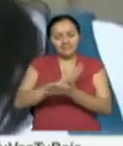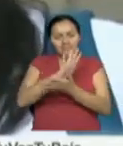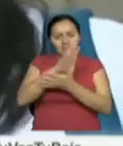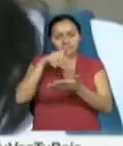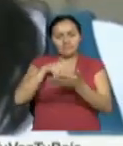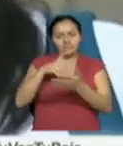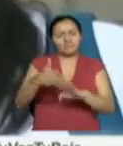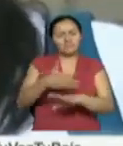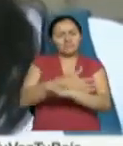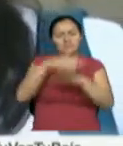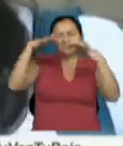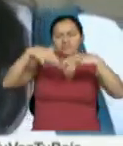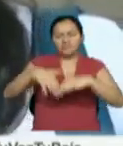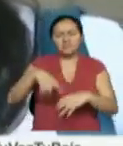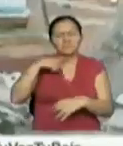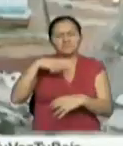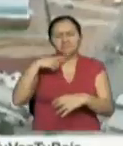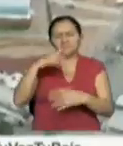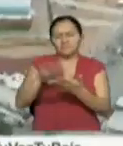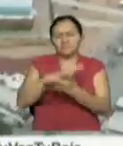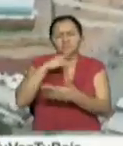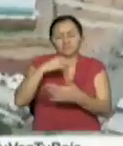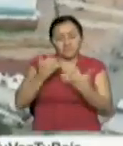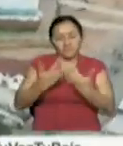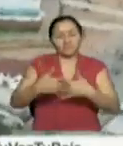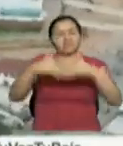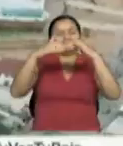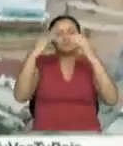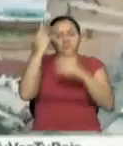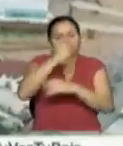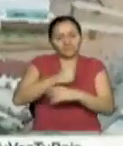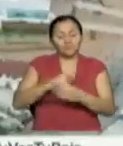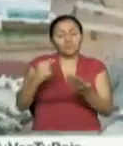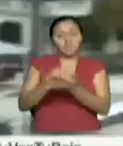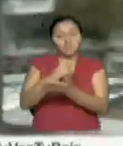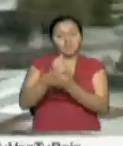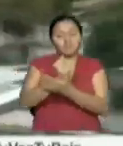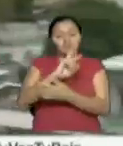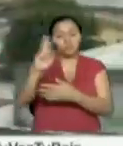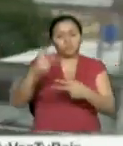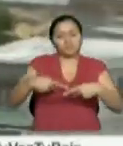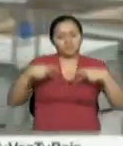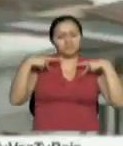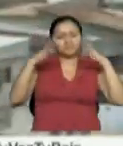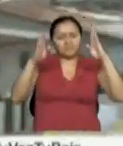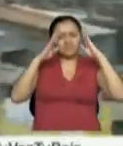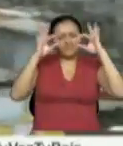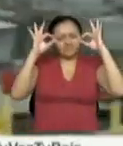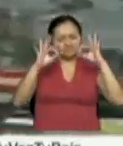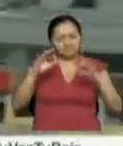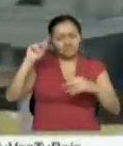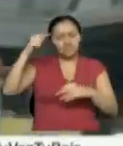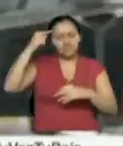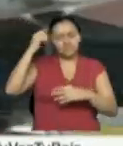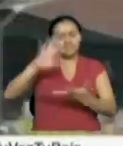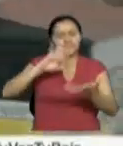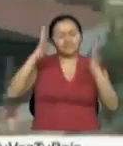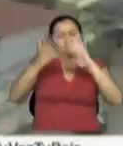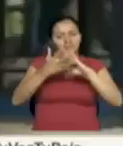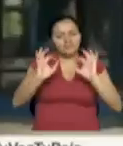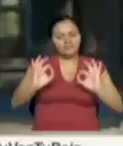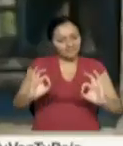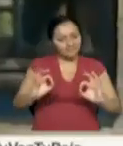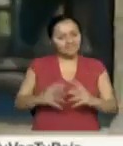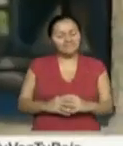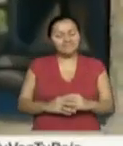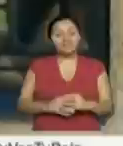pues estaba bien deteriorada. Los habitantes del Guasmo destacan la atención que recibieron con el gobierno de la Revolución